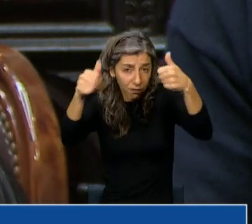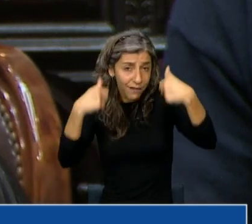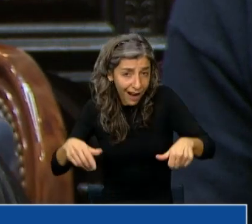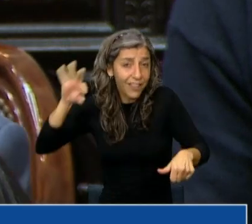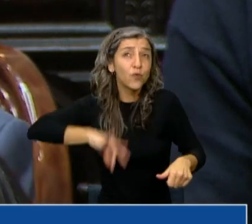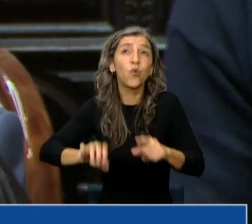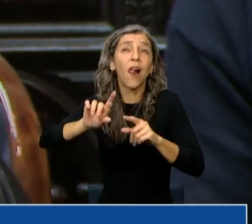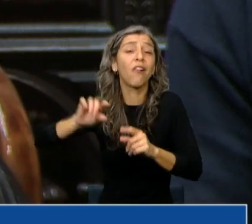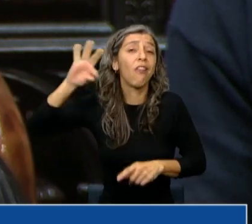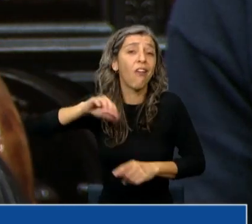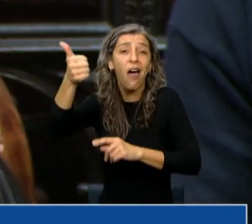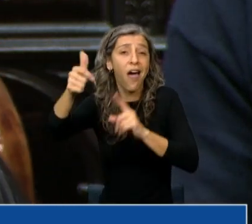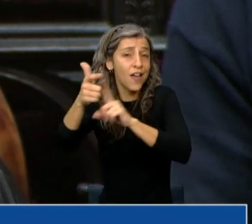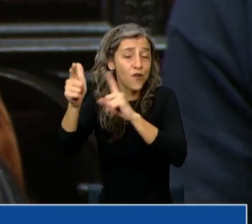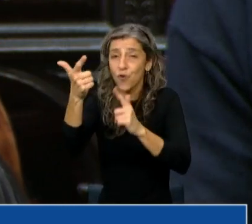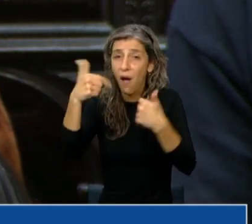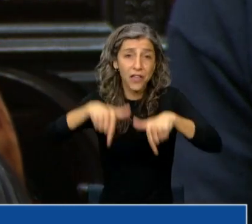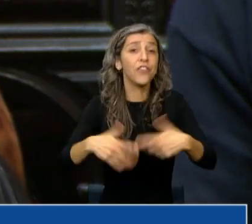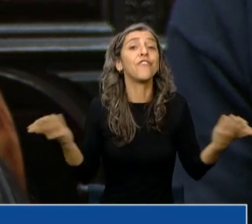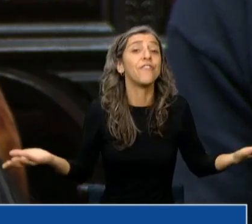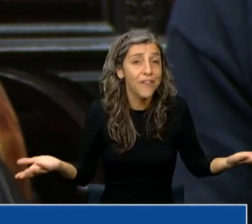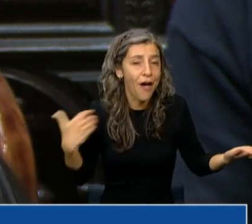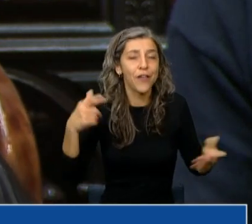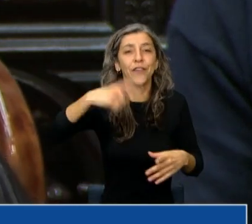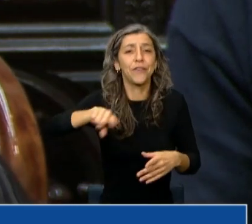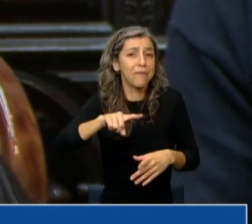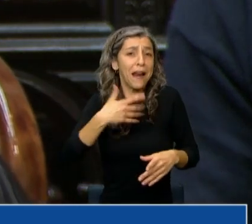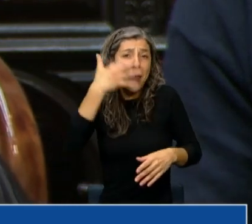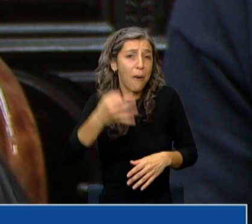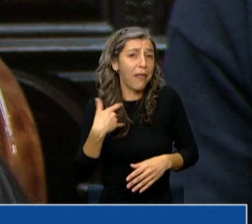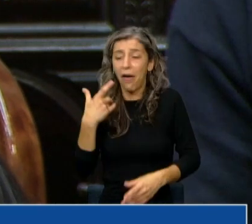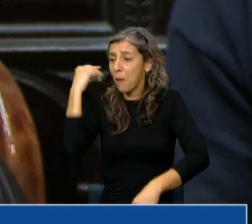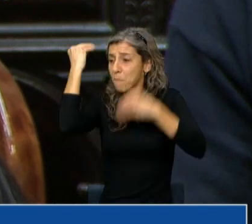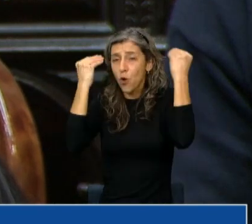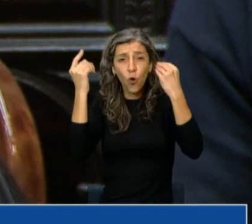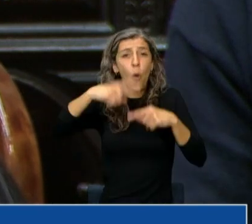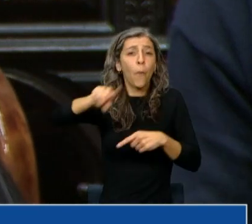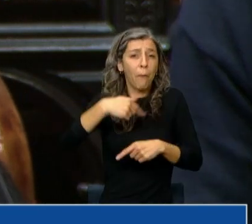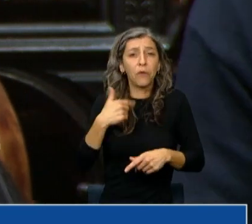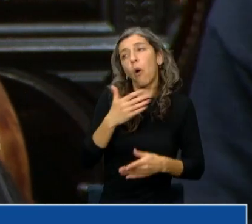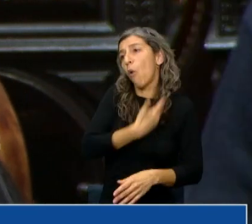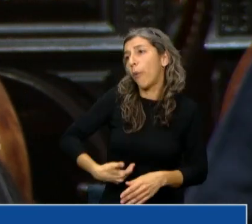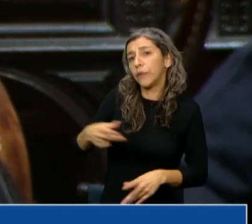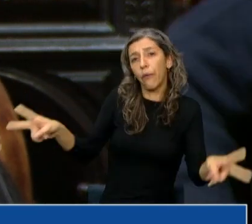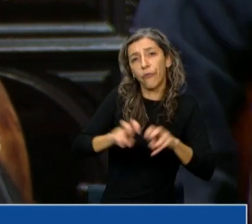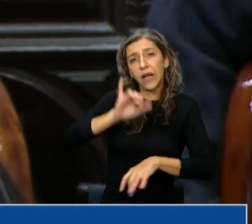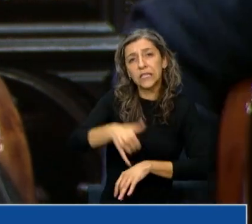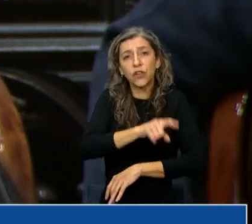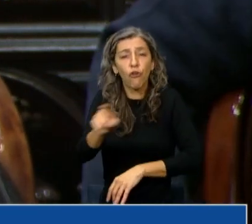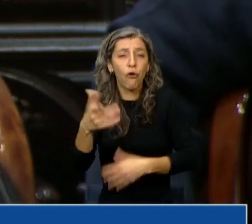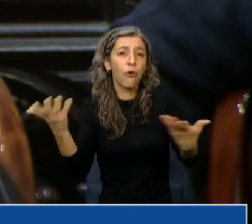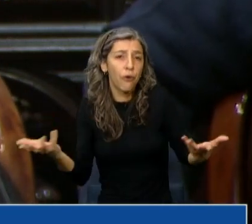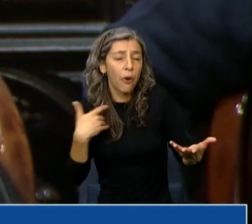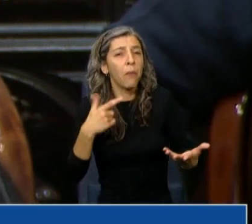que les preocupa el ingreso que no va a recibir el Estado por este tributo, pero cuando se trata de bajar o eliminar impuestos para